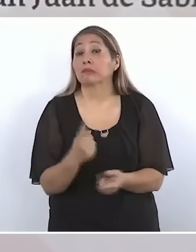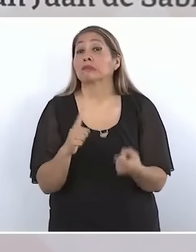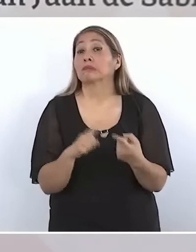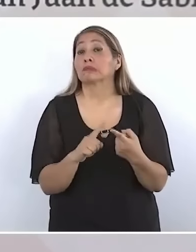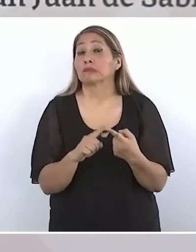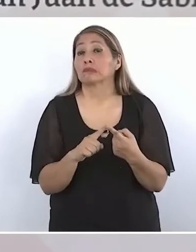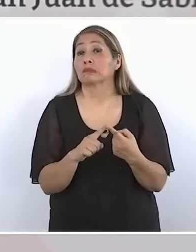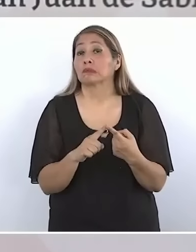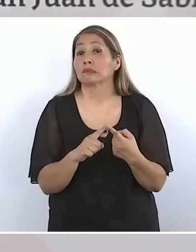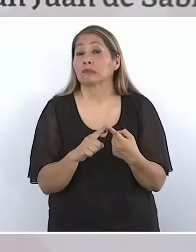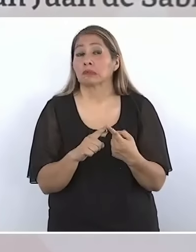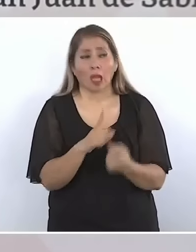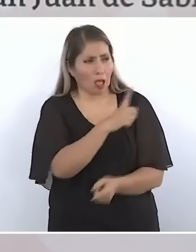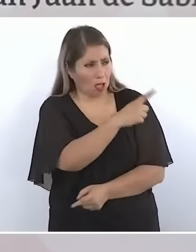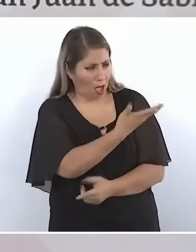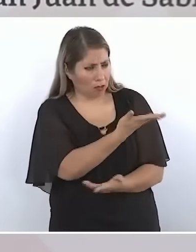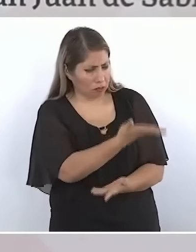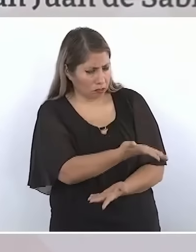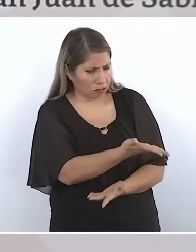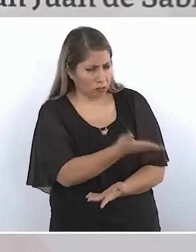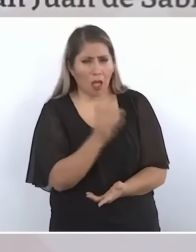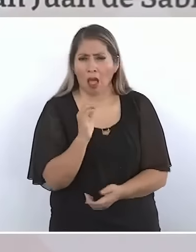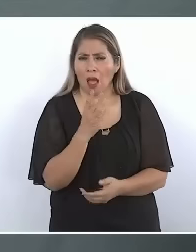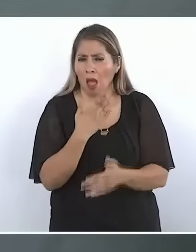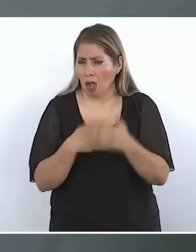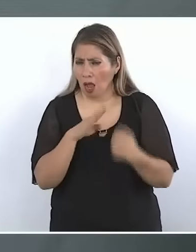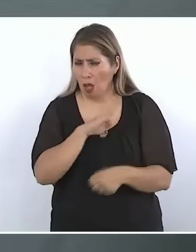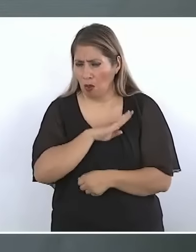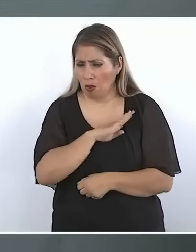y Claudia le va a dar continuidad, ya